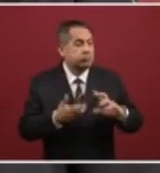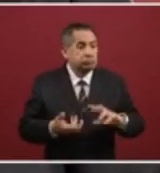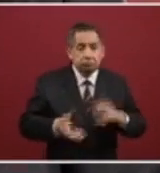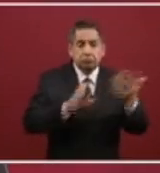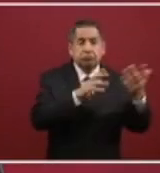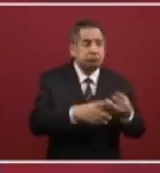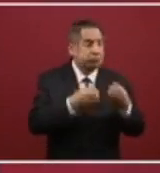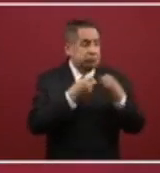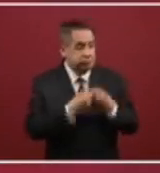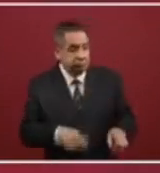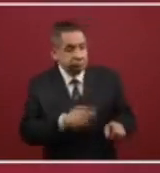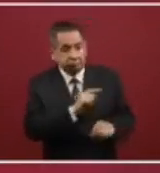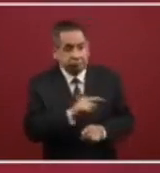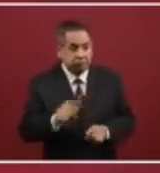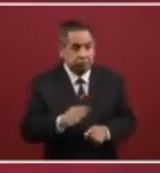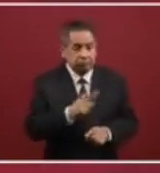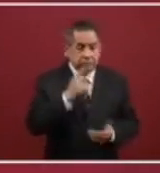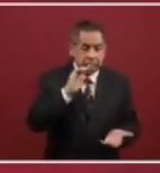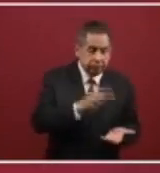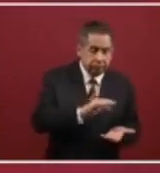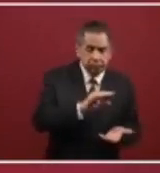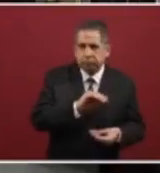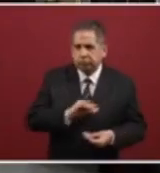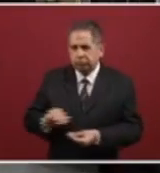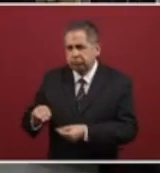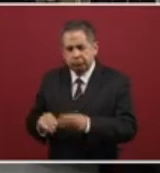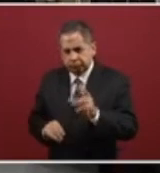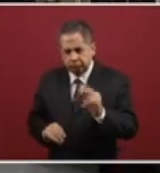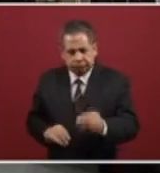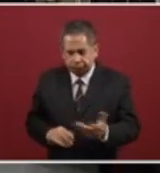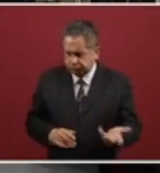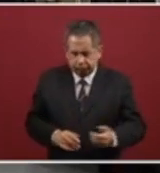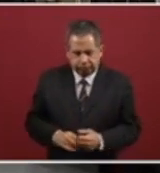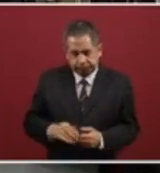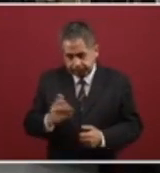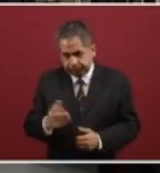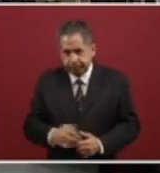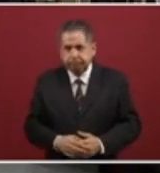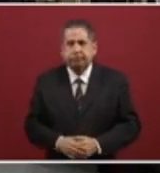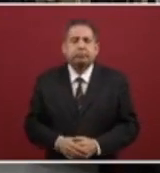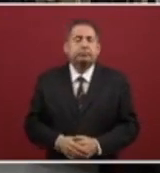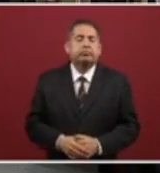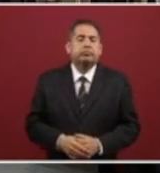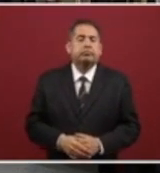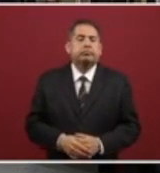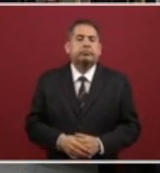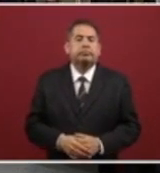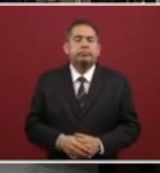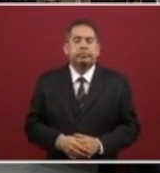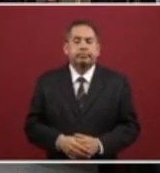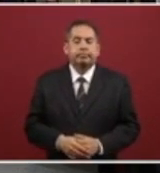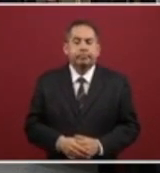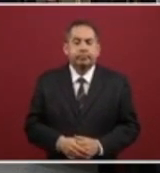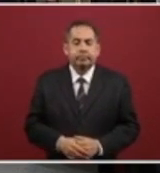impacto considerable en el presupuesto, que es tu preocupación. Gracias. ¿Sí? Acá, por favor.